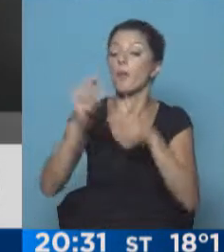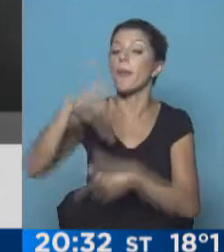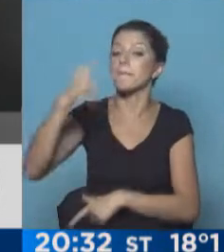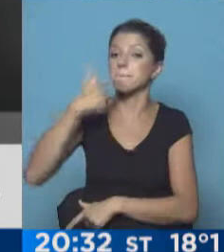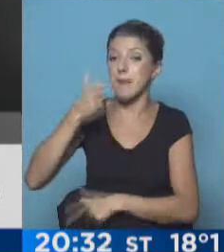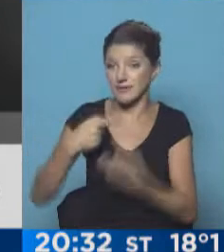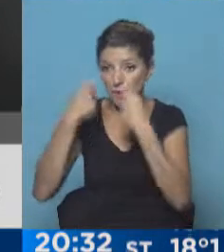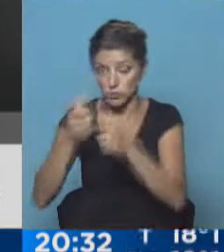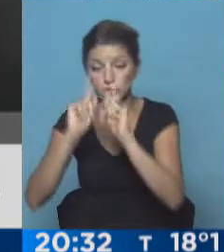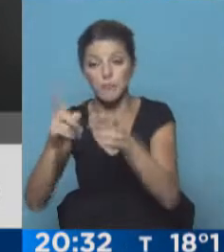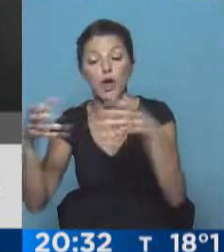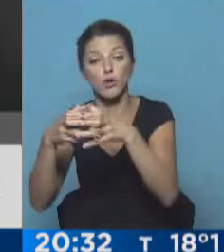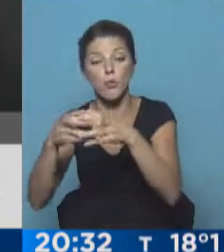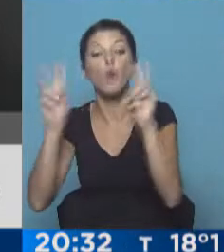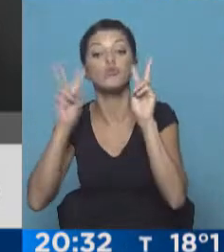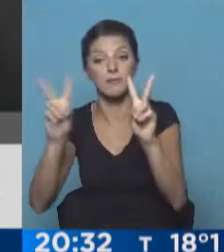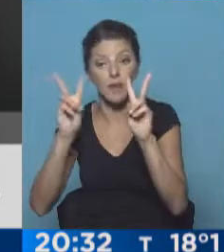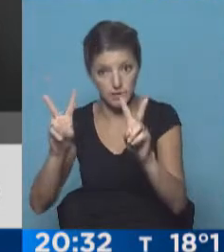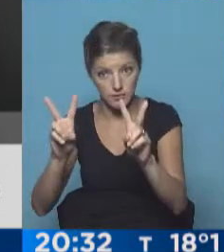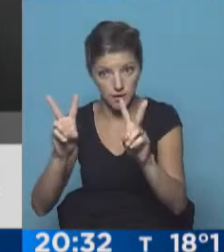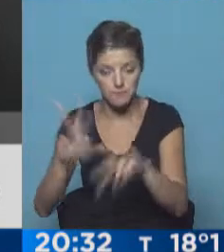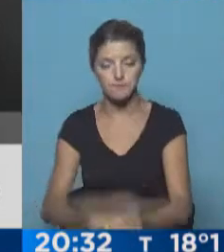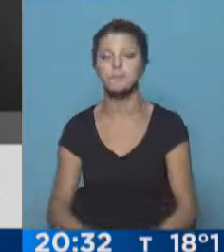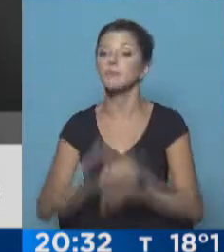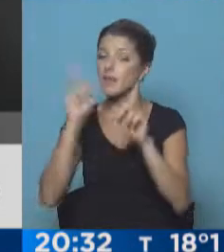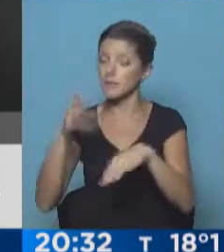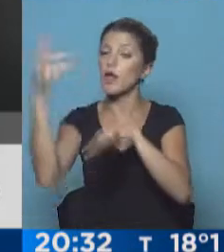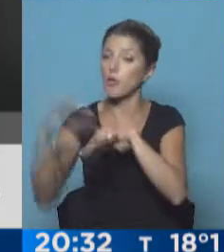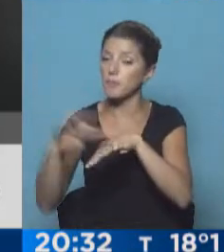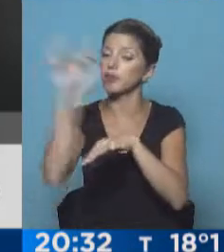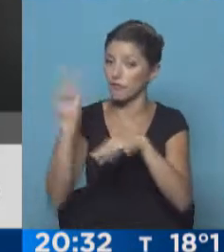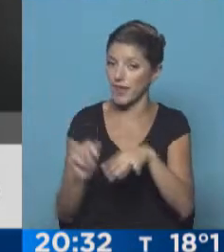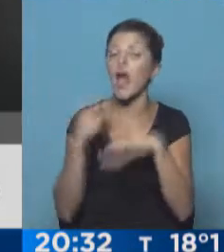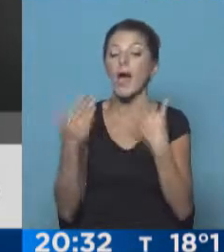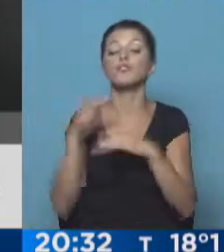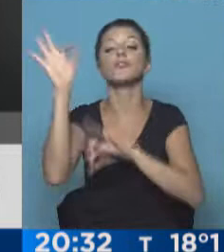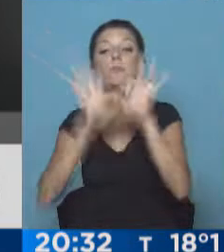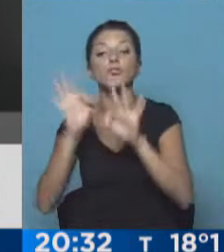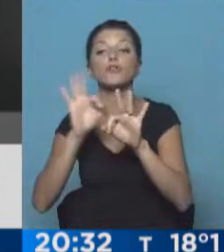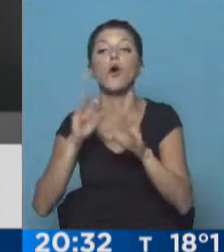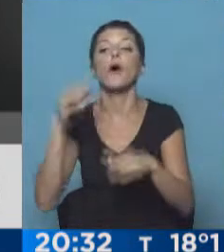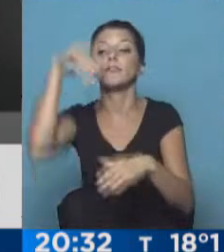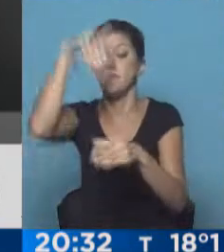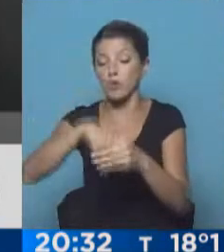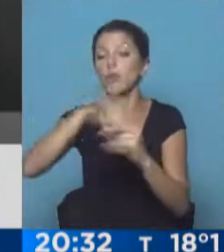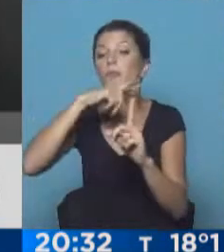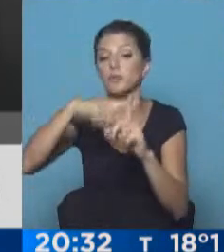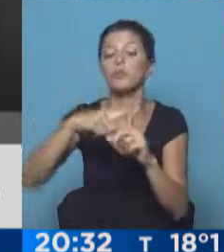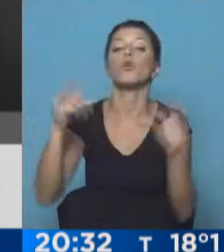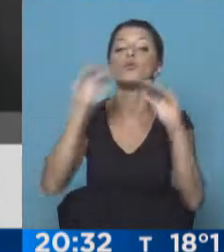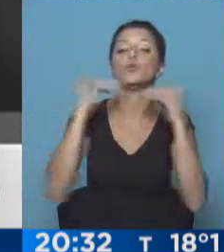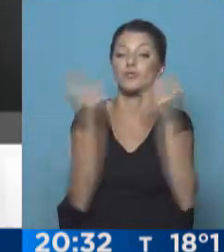bloque justicialista, del bloque social cristiano y de Compromiso Federal, con lo cual el proyecto contaría con el voto positivo de al menos